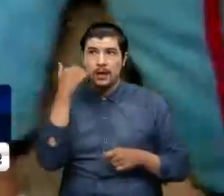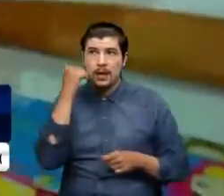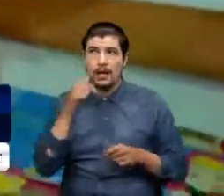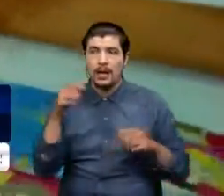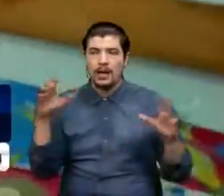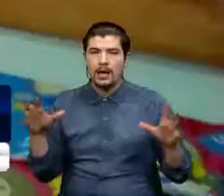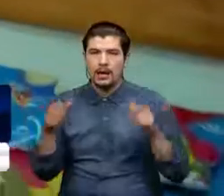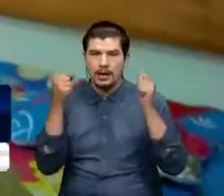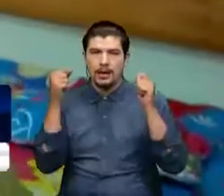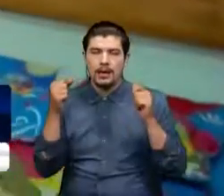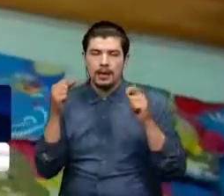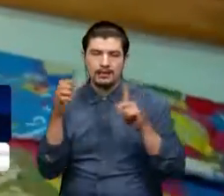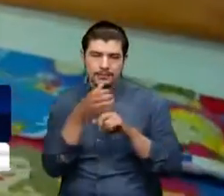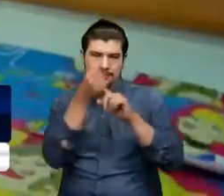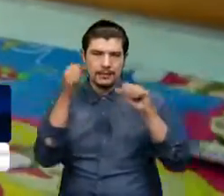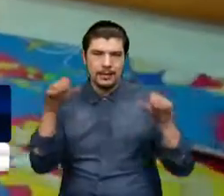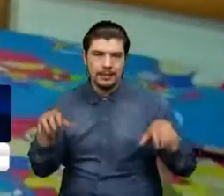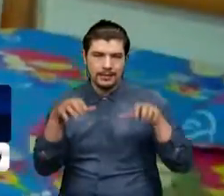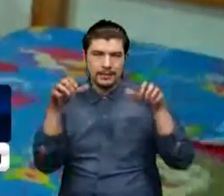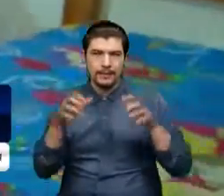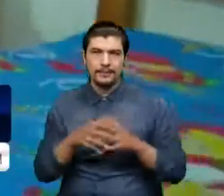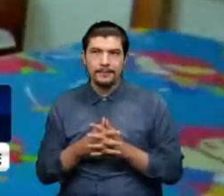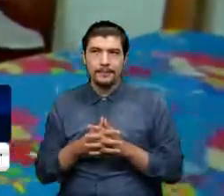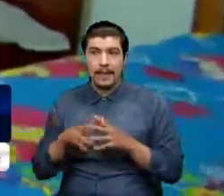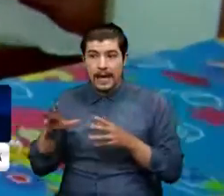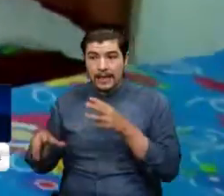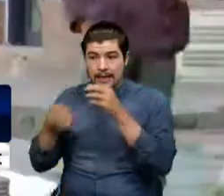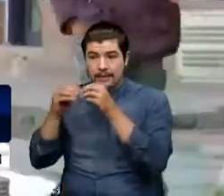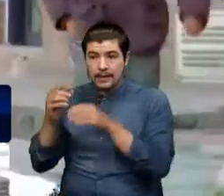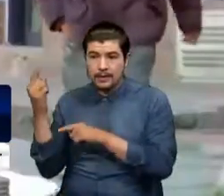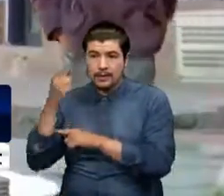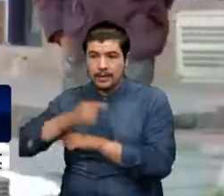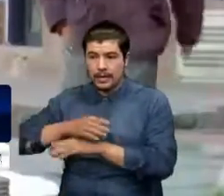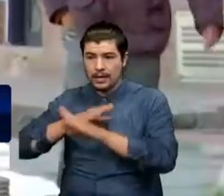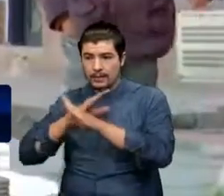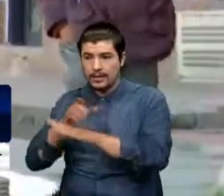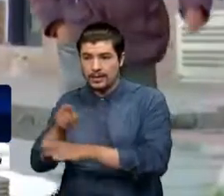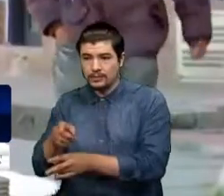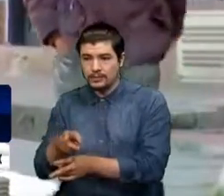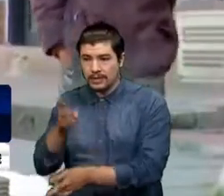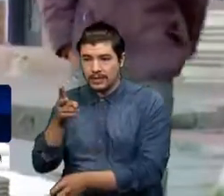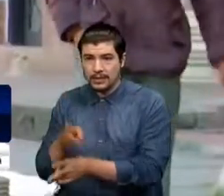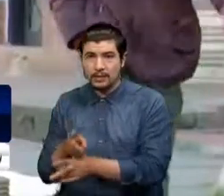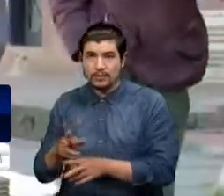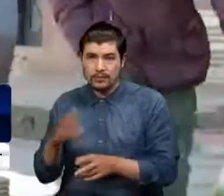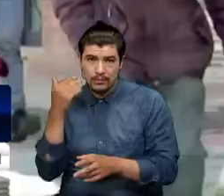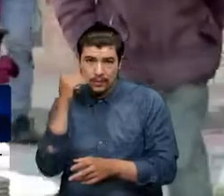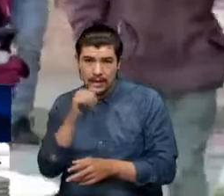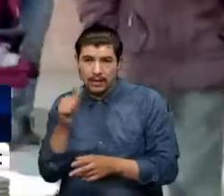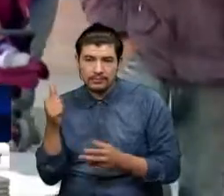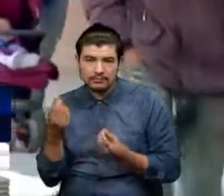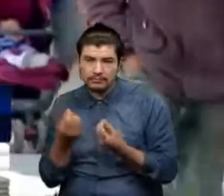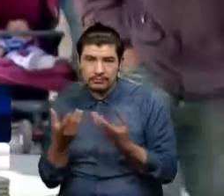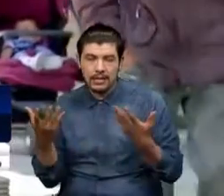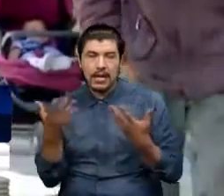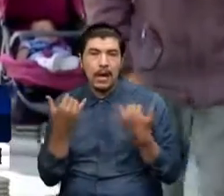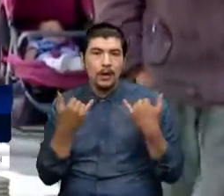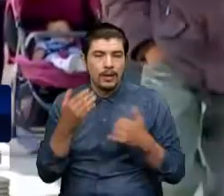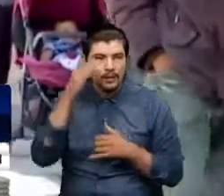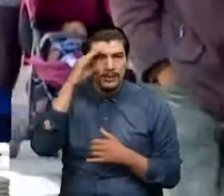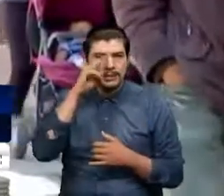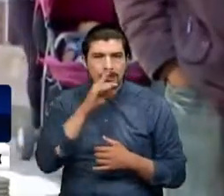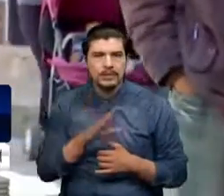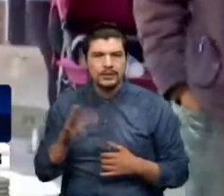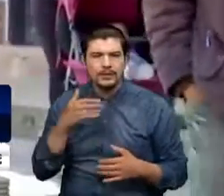actividad. Además de las jornadas de prevención, también la policía en Pamplona se ha destacado por hacer estas actividades que llenan de alegría